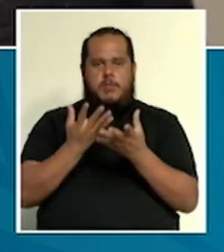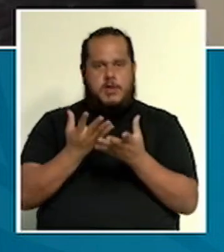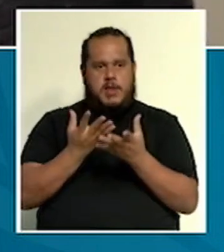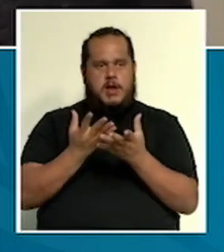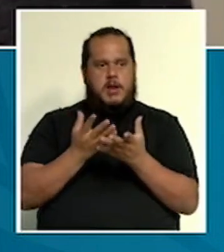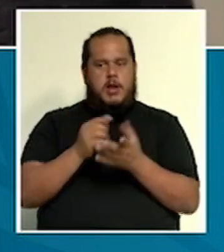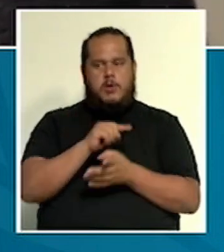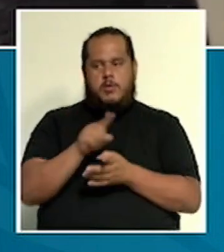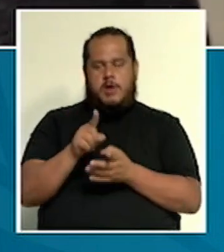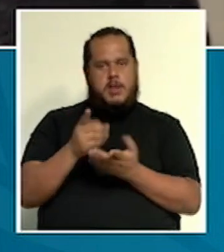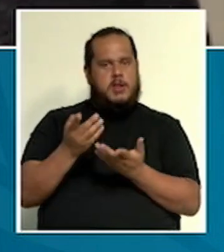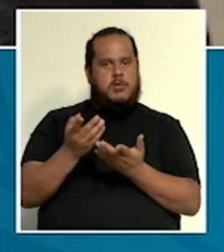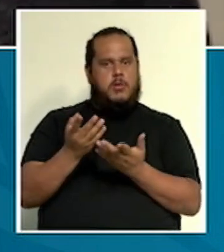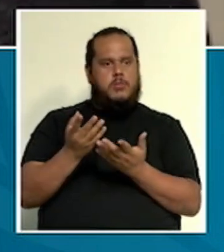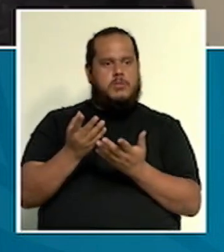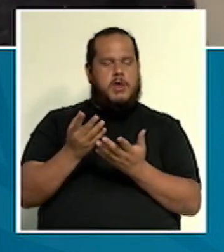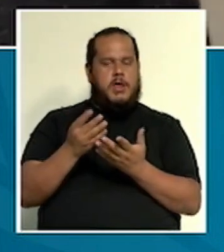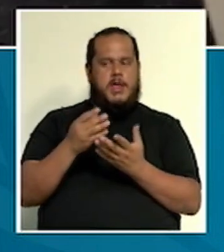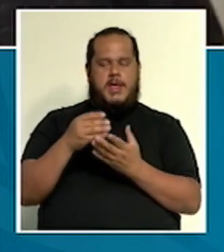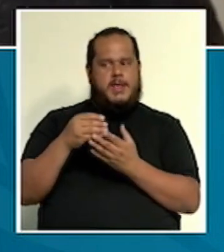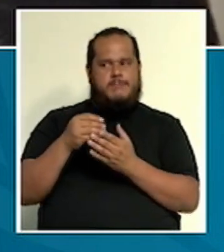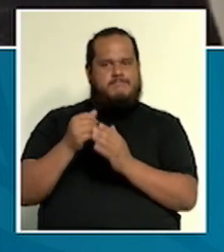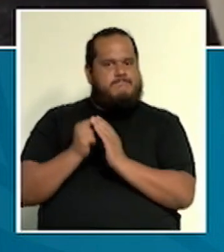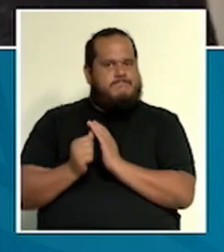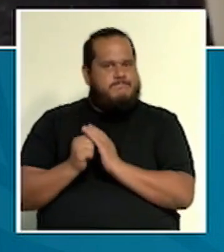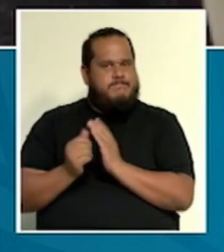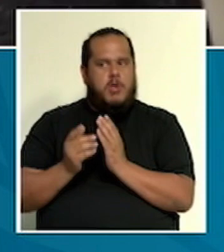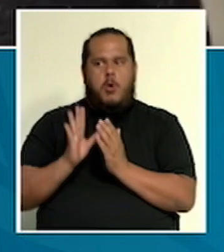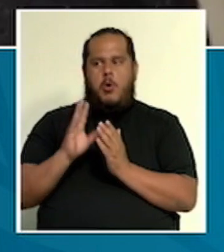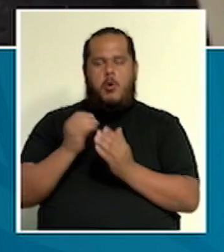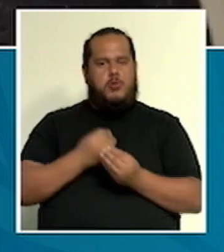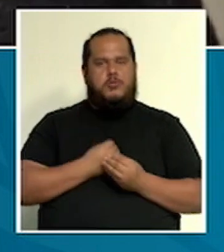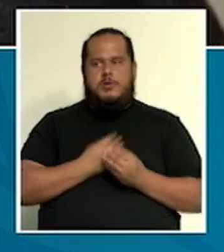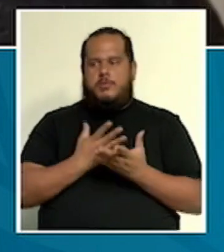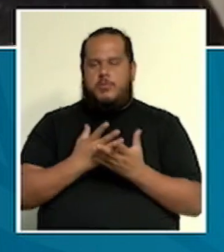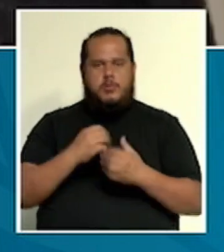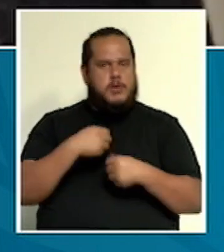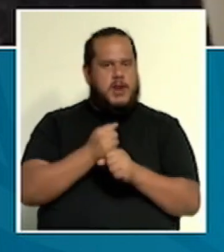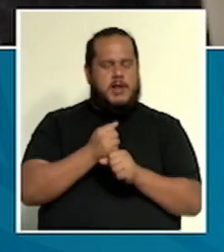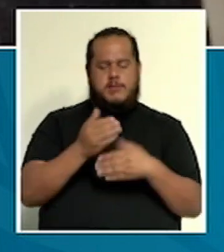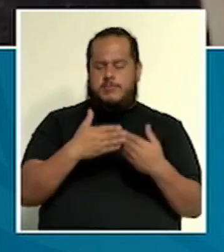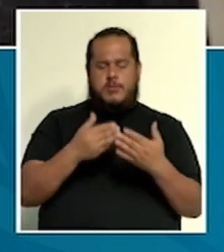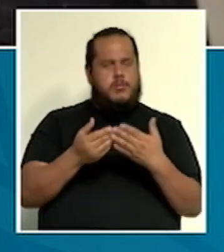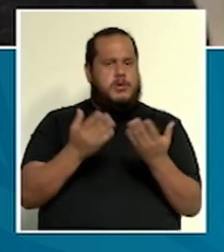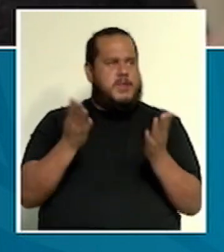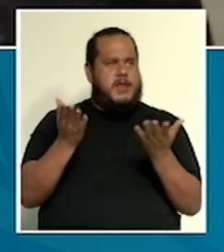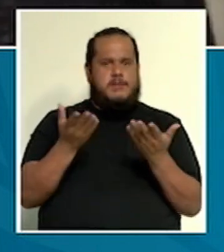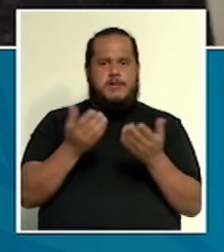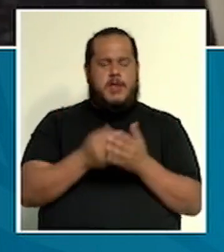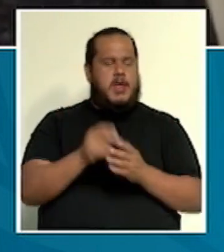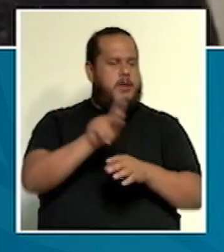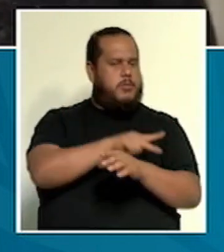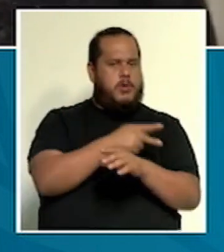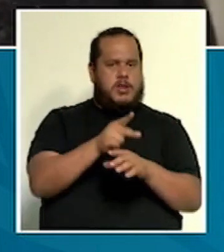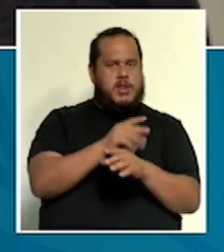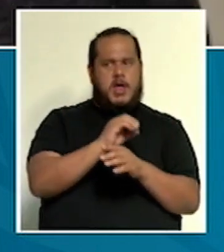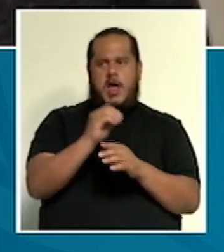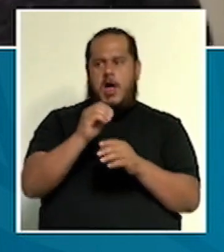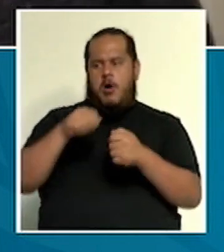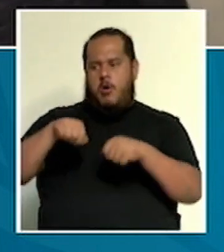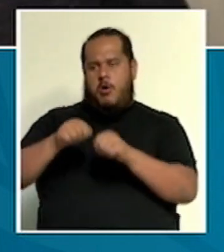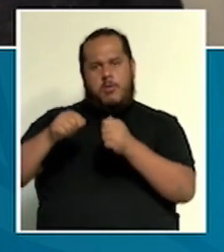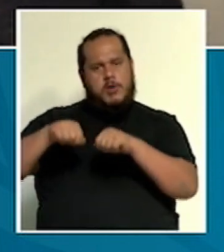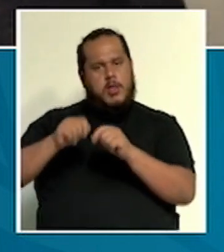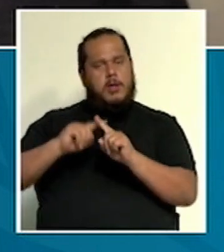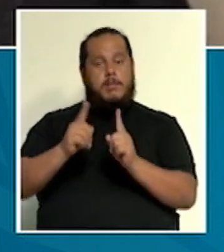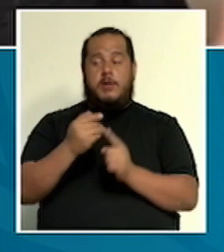que son íntimamente o sus impulsos creadores, llámese lo que sea, poesía o bordado, pero que